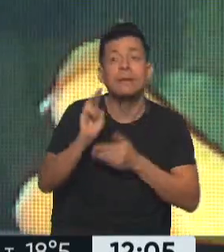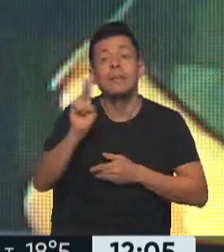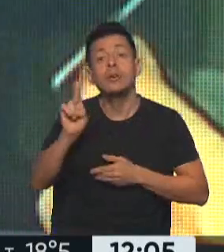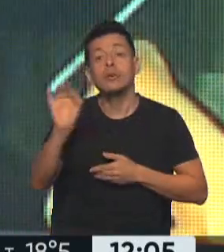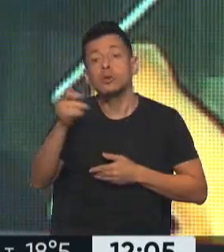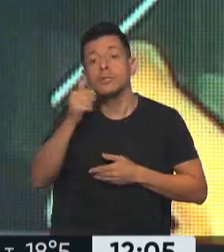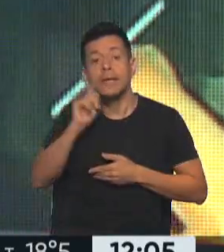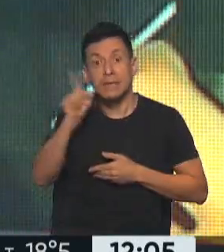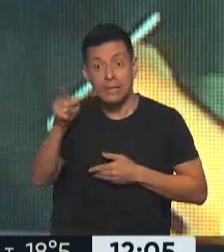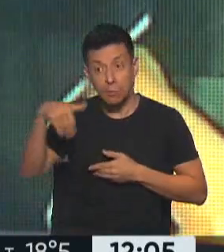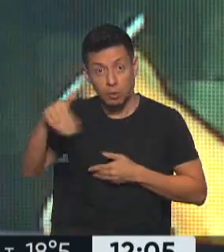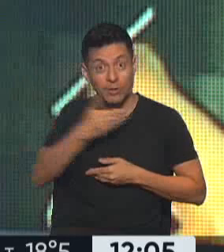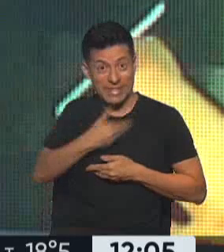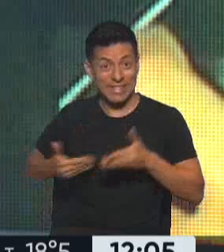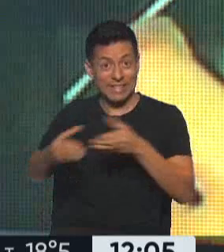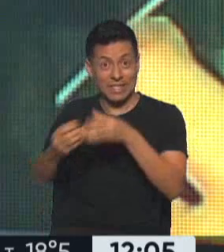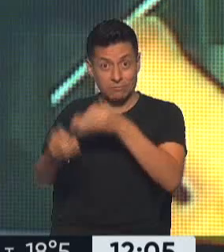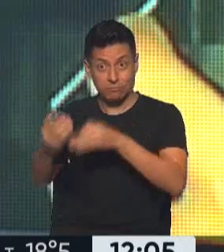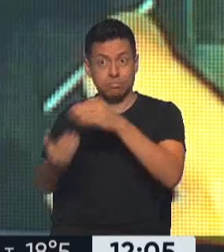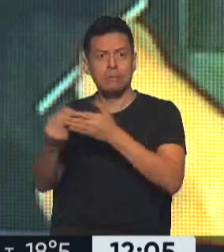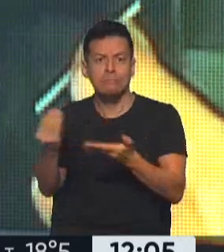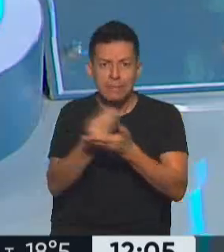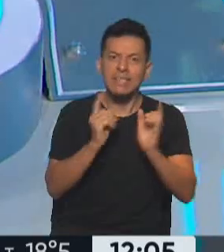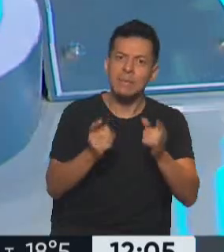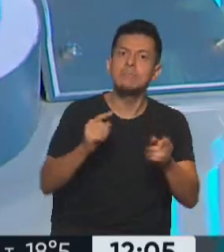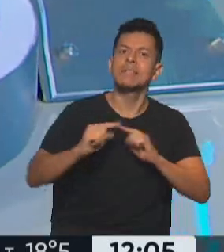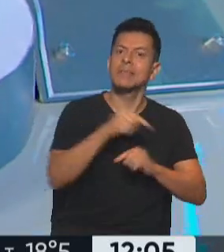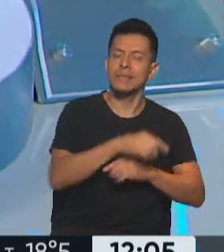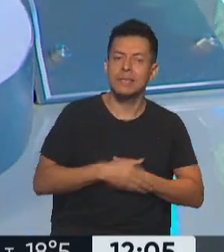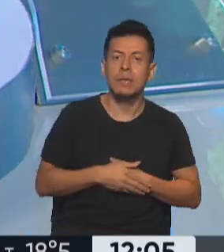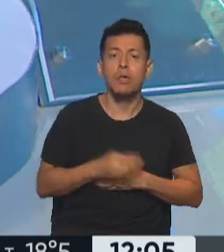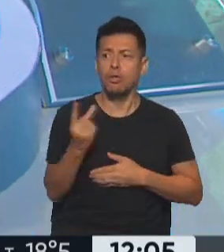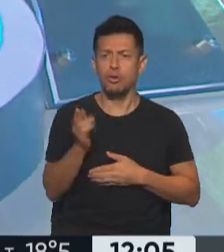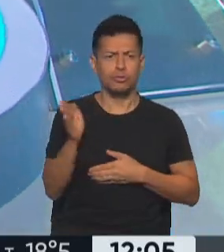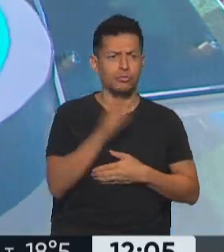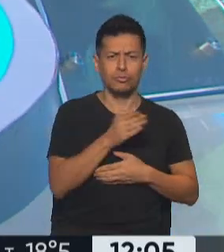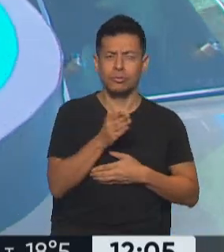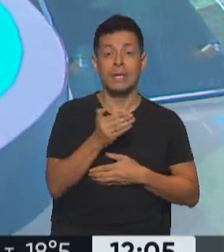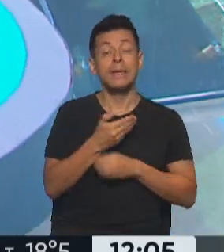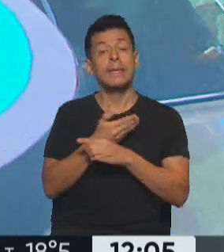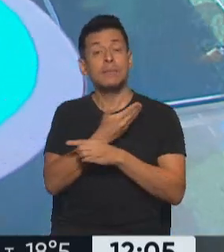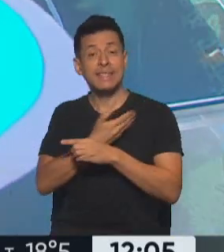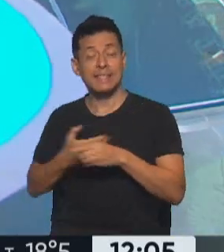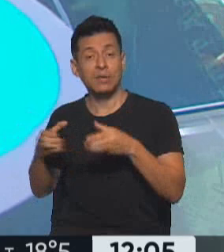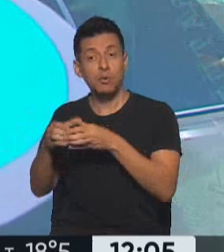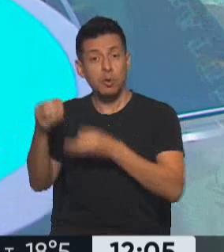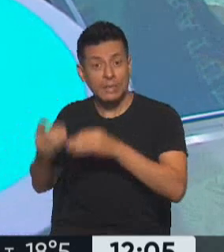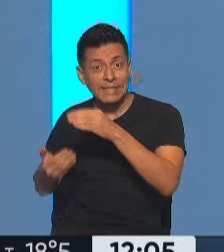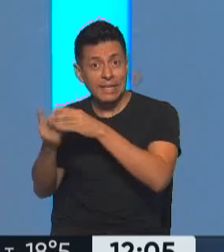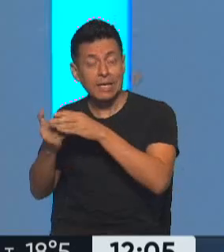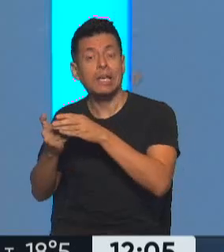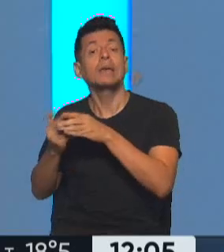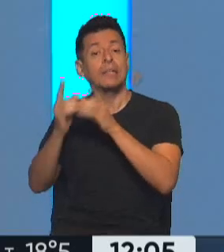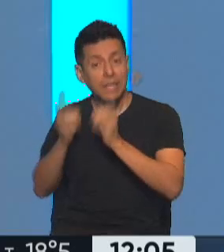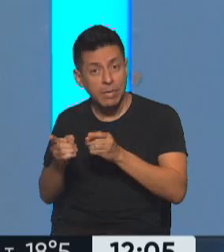todo indica estaría asumiendo justamente la presidencia del Consejo. Esto es así, Vero. Exactamente, en esta doble función, Sí, claro. ¿no? Siendo presidente de la Corte Suprema de Sí, Justicia